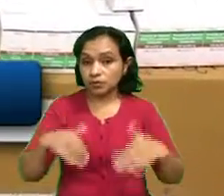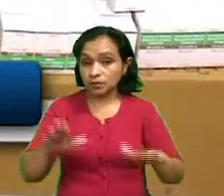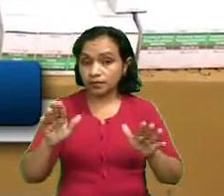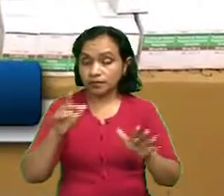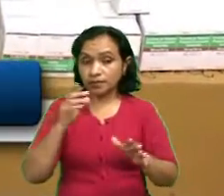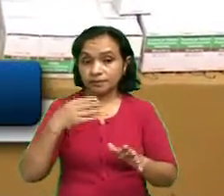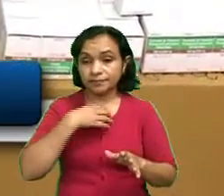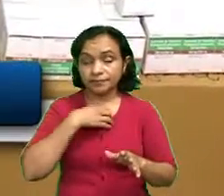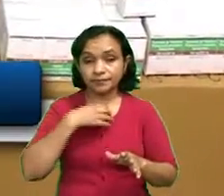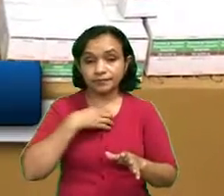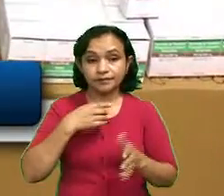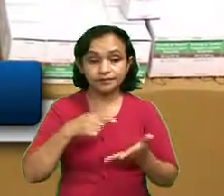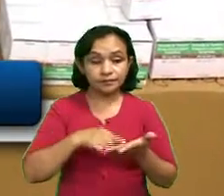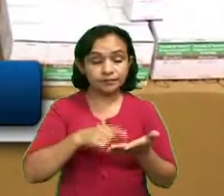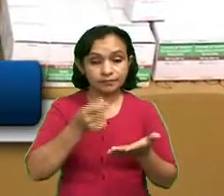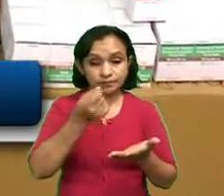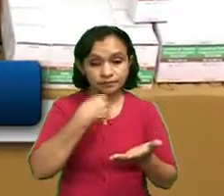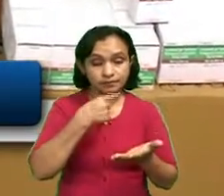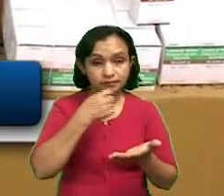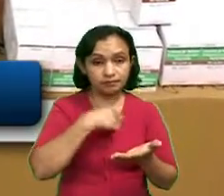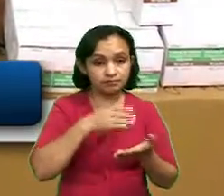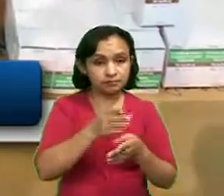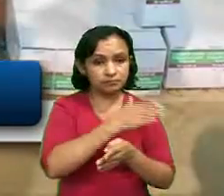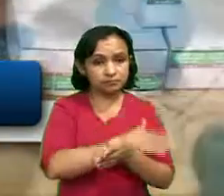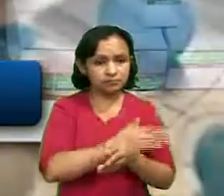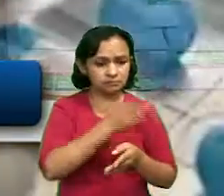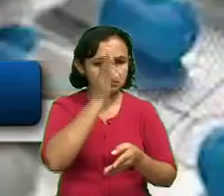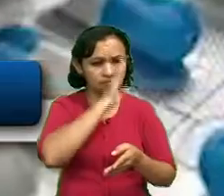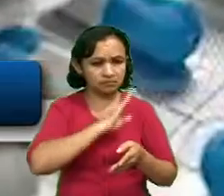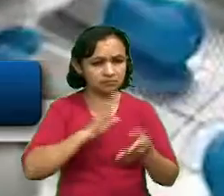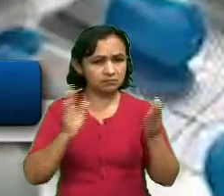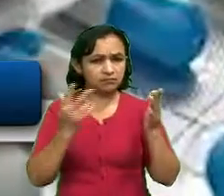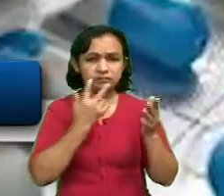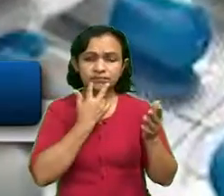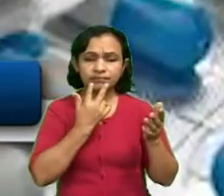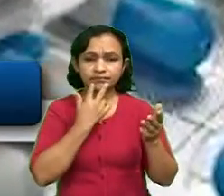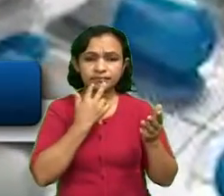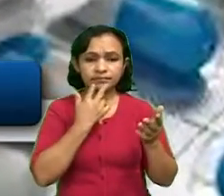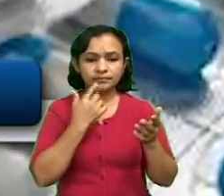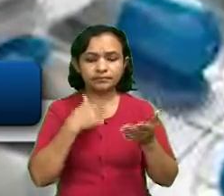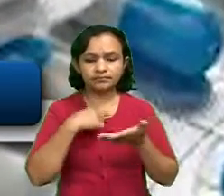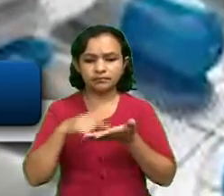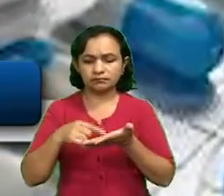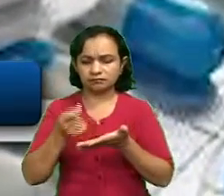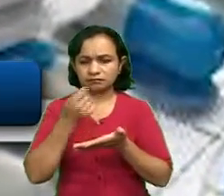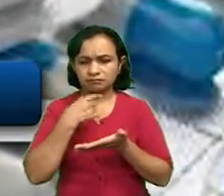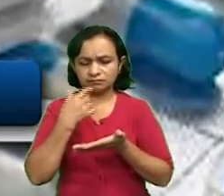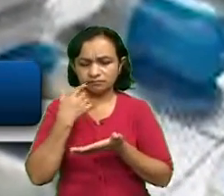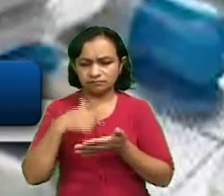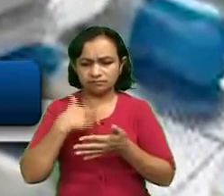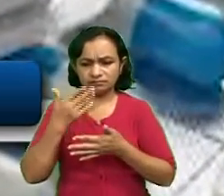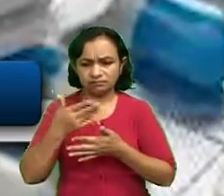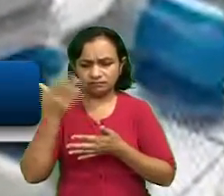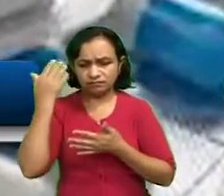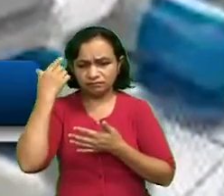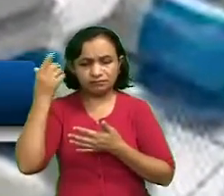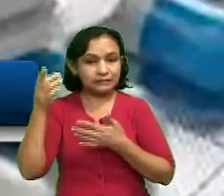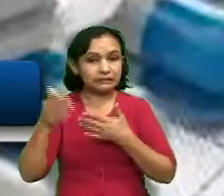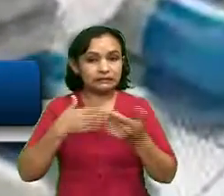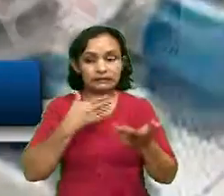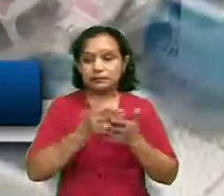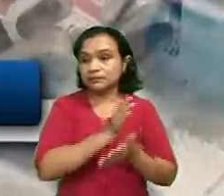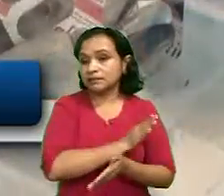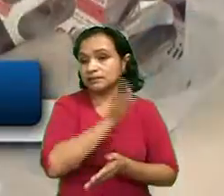te, si el tratamiento ya lo has tomado anteriormente y nunca te ha dado ese efecto, eso te debe llamar la atención y debes de buscar cómo ir